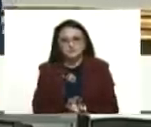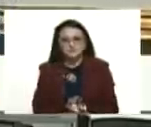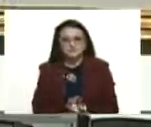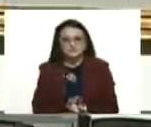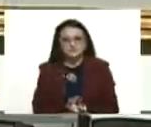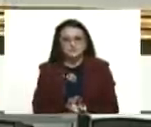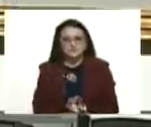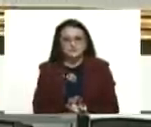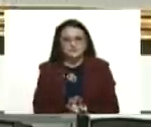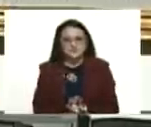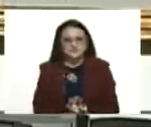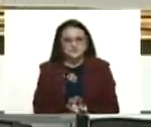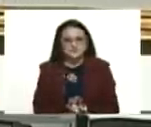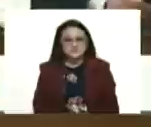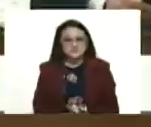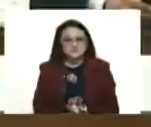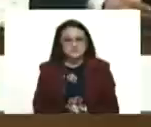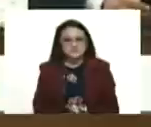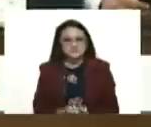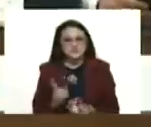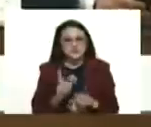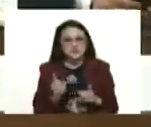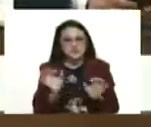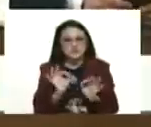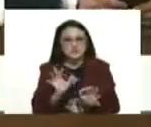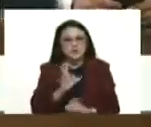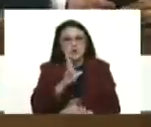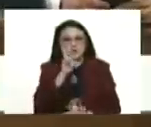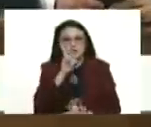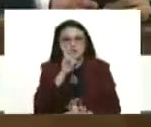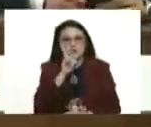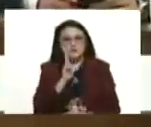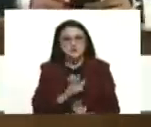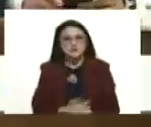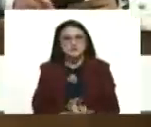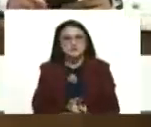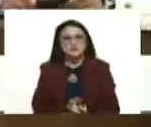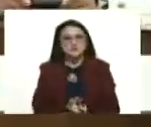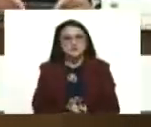aquellos que de manera brutal, de manera salvaje,